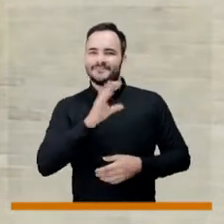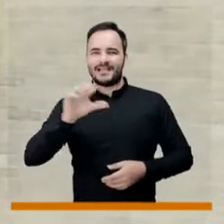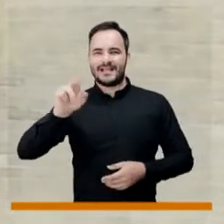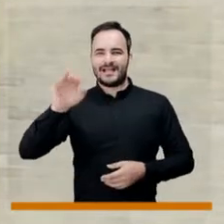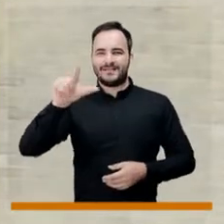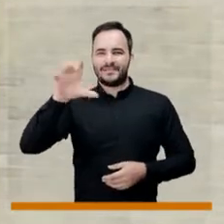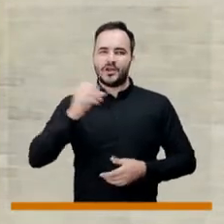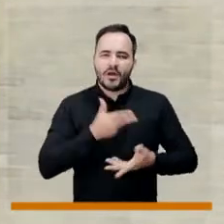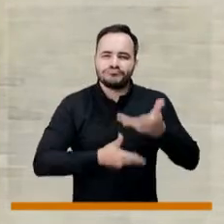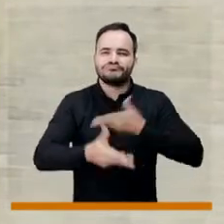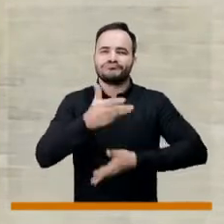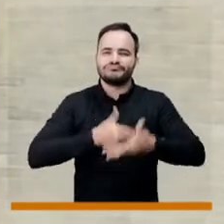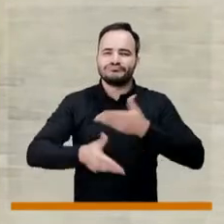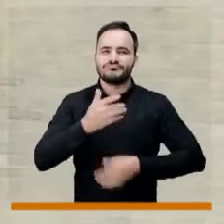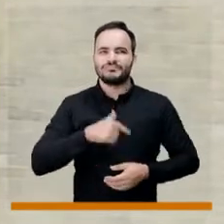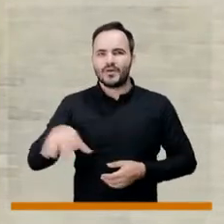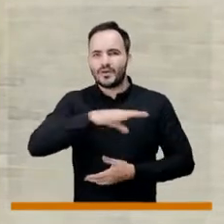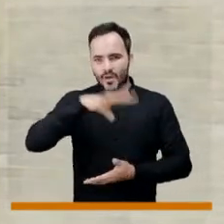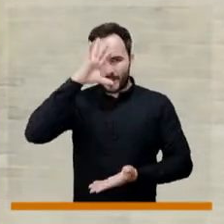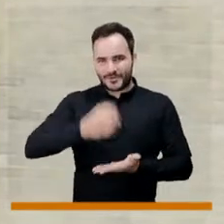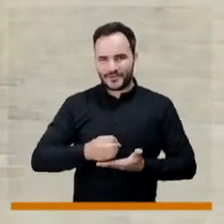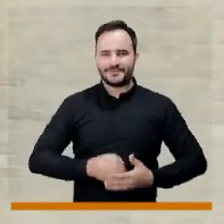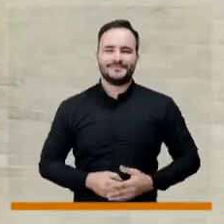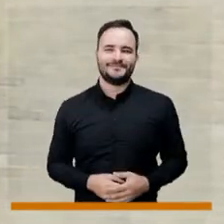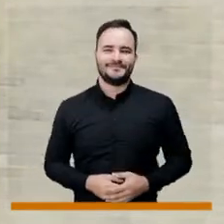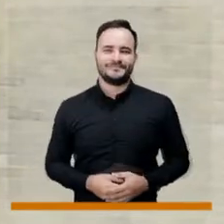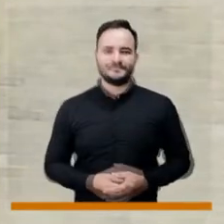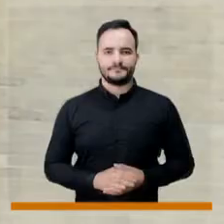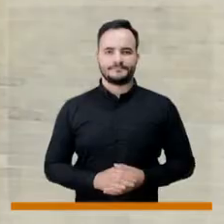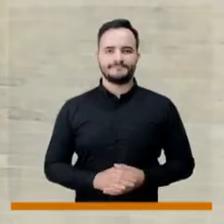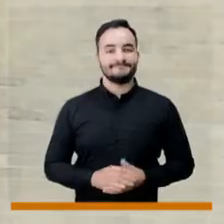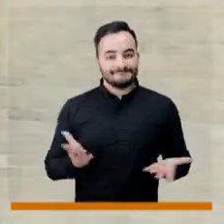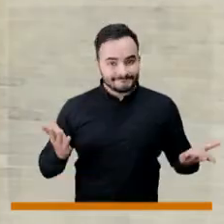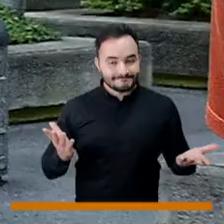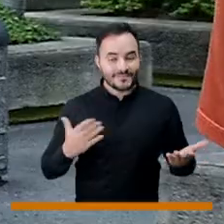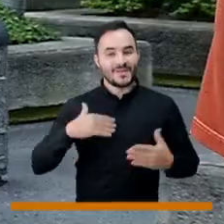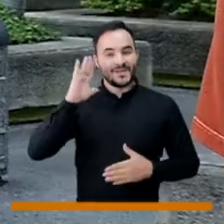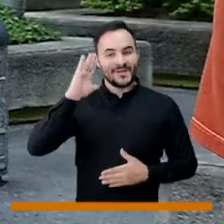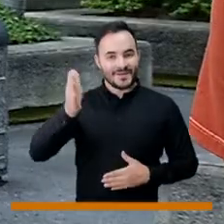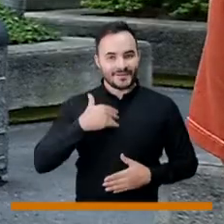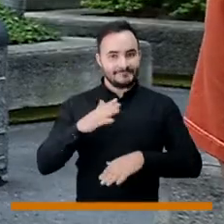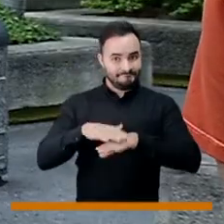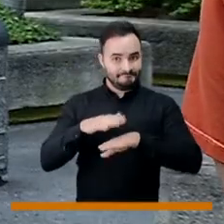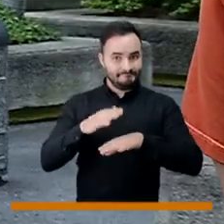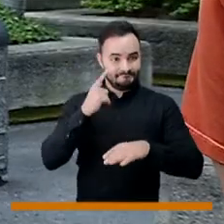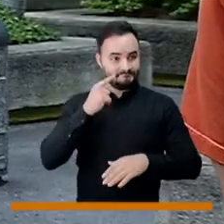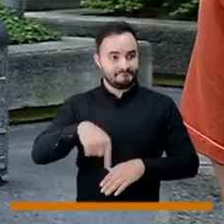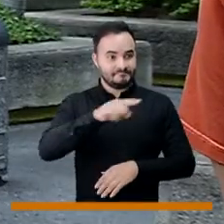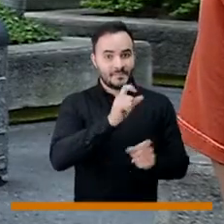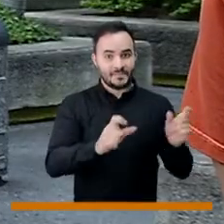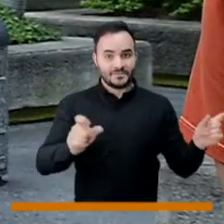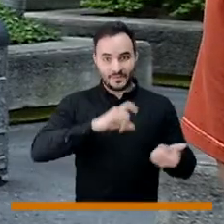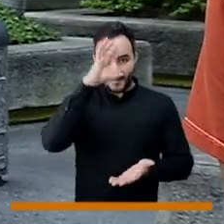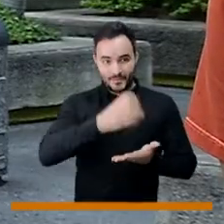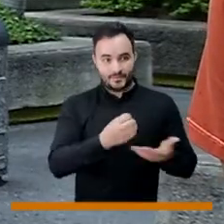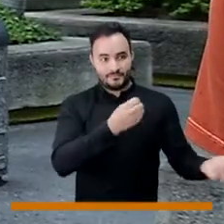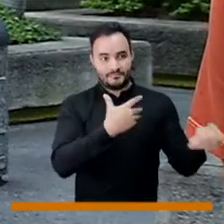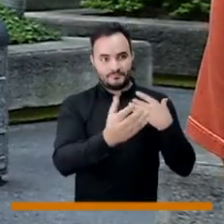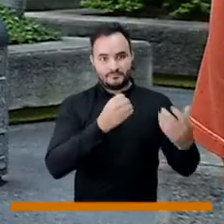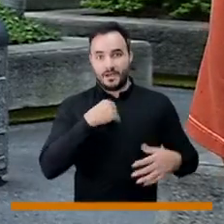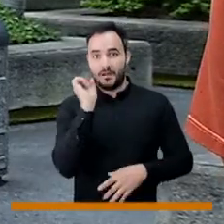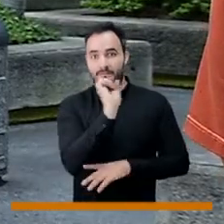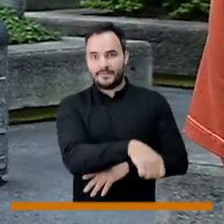camilo que tiene la interacción como siempre con nuestra comunidad camino adelante catherine en de frente a la gente la voz ciudadana es